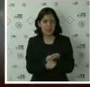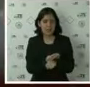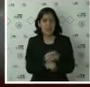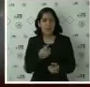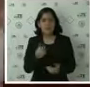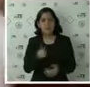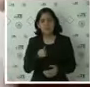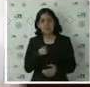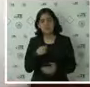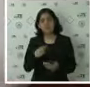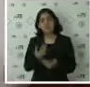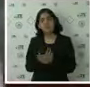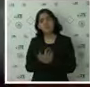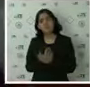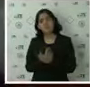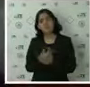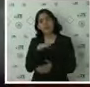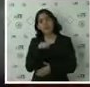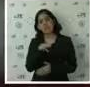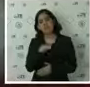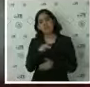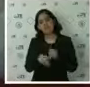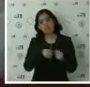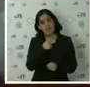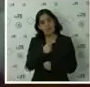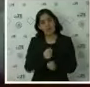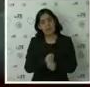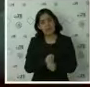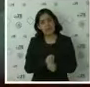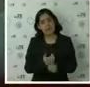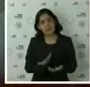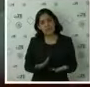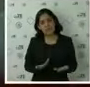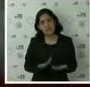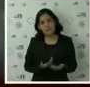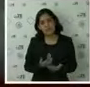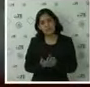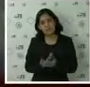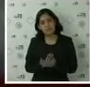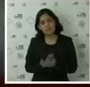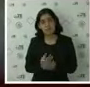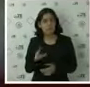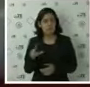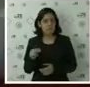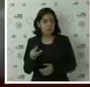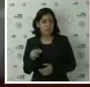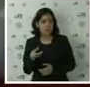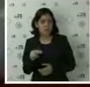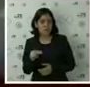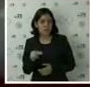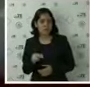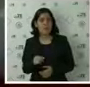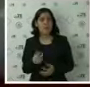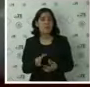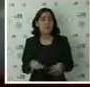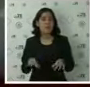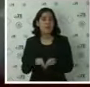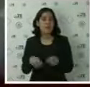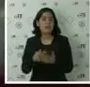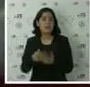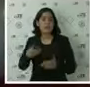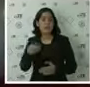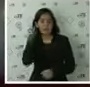antes. Porque si cuando llegamos a los 18 nos preguntamos, ¿y este por qué no vota? ¿Y esta por qué no participa? Porque no nos tomaron en cuenta. Pero